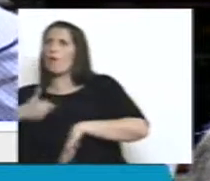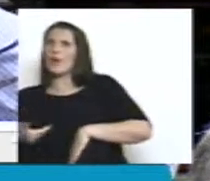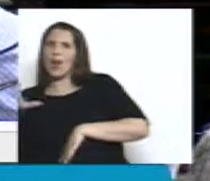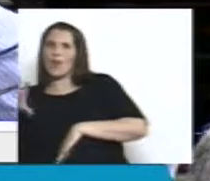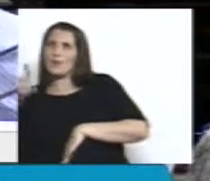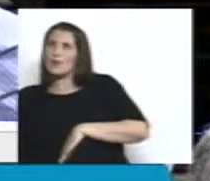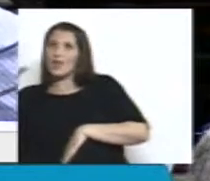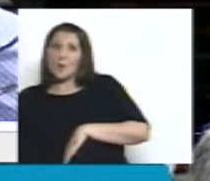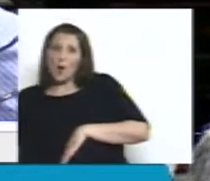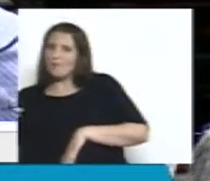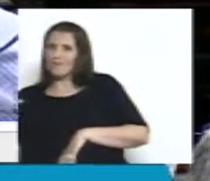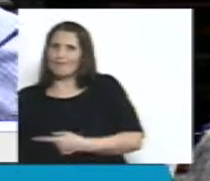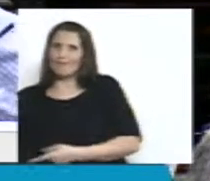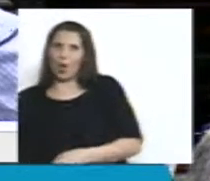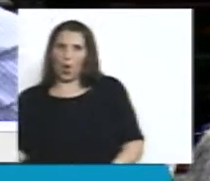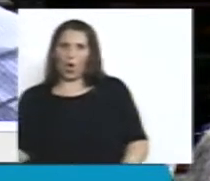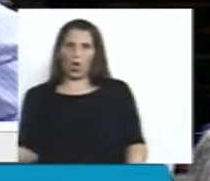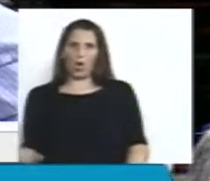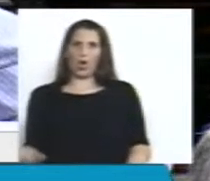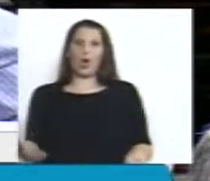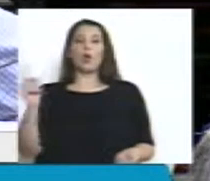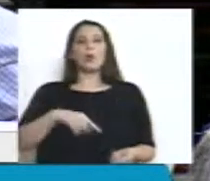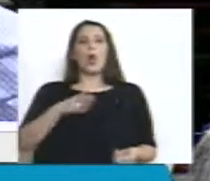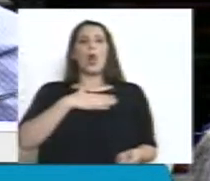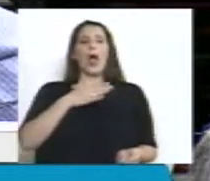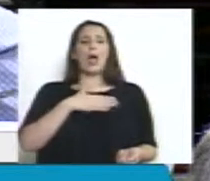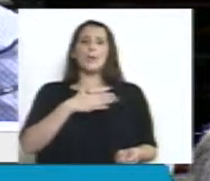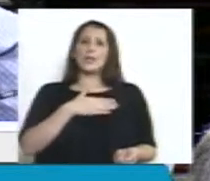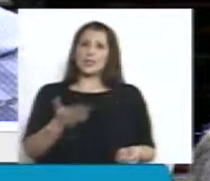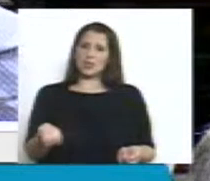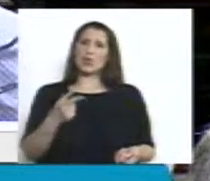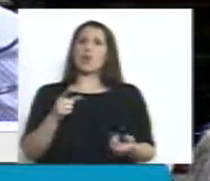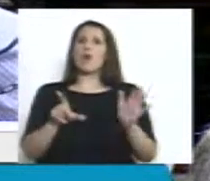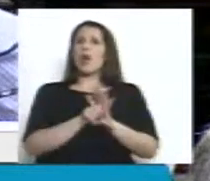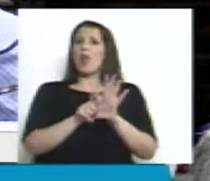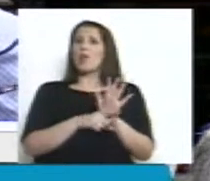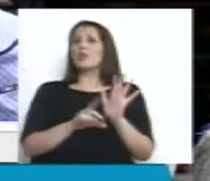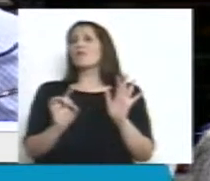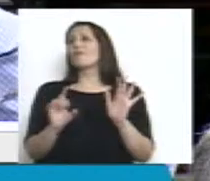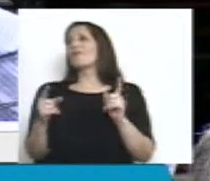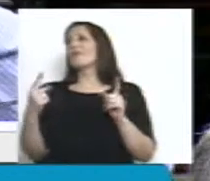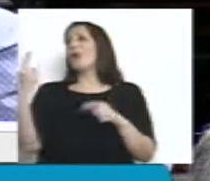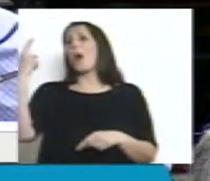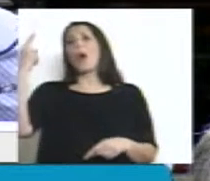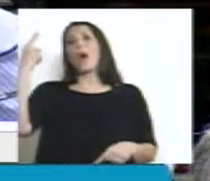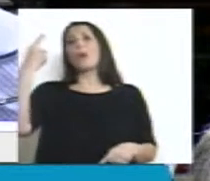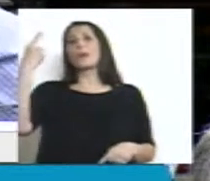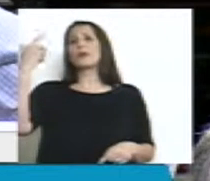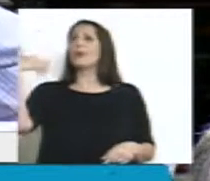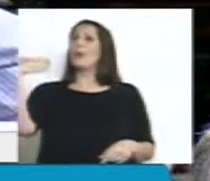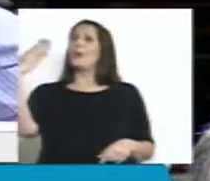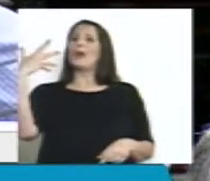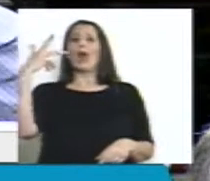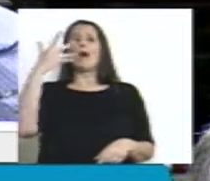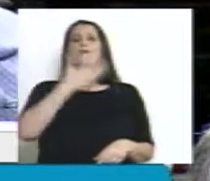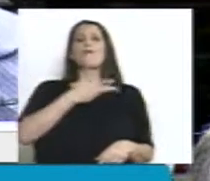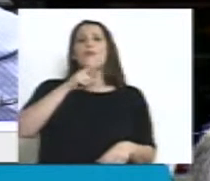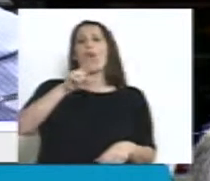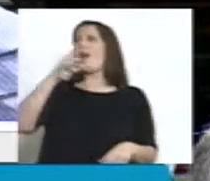lamento mucho que leyes trascendentales como esta solamente merezcan 1 minuto de discurso del oficialismo,